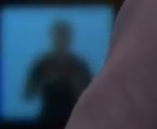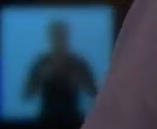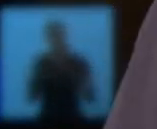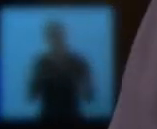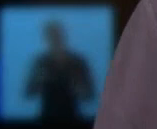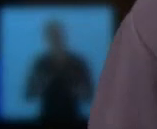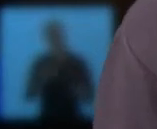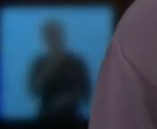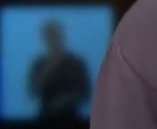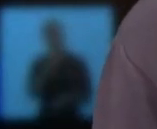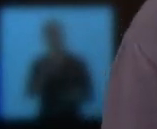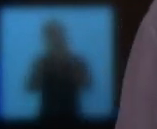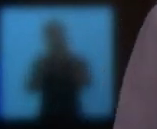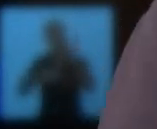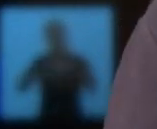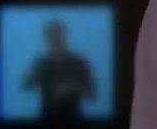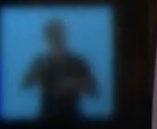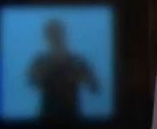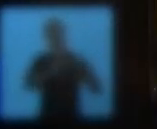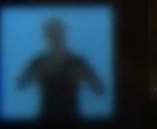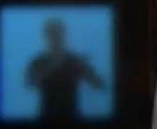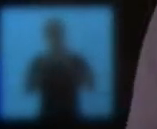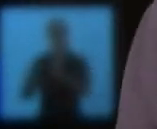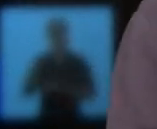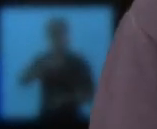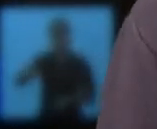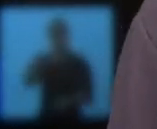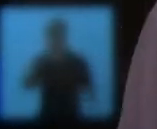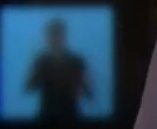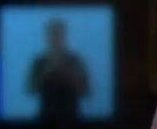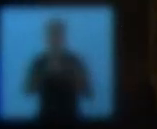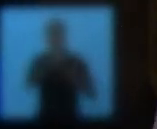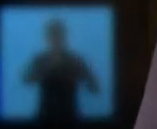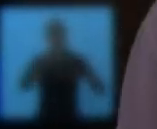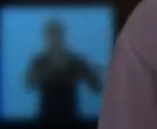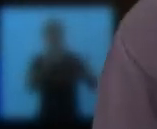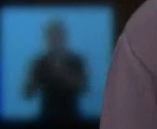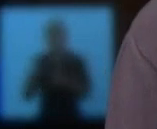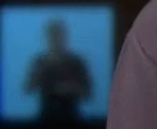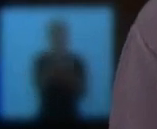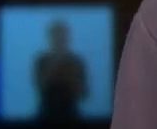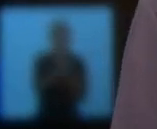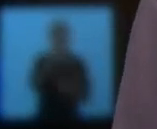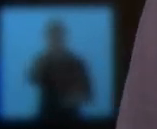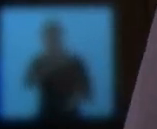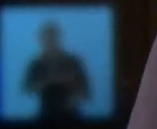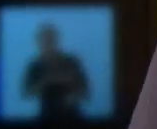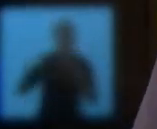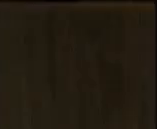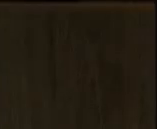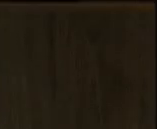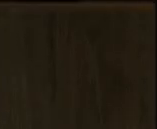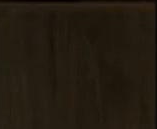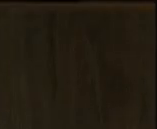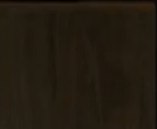votos por izquierda, si se quiere, a Fernández, poniéndolo como más cerca del gobierno o corriéndolo por izquierda, como se dice normalmente en la jerga. ¿Lo